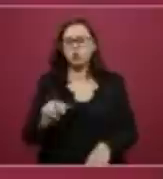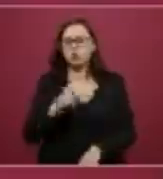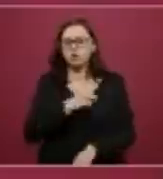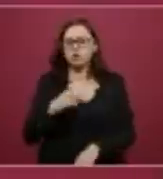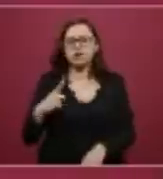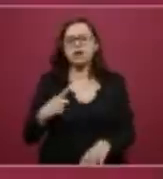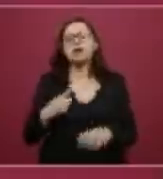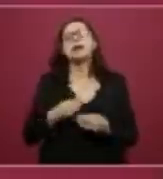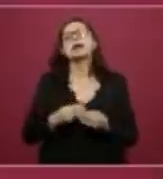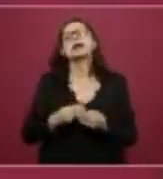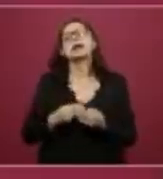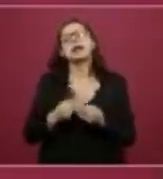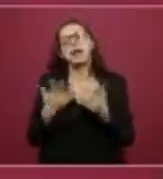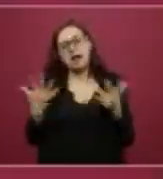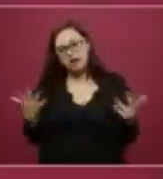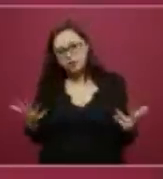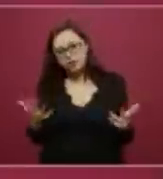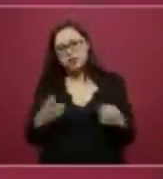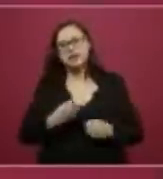libertad de expresión,